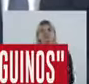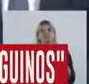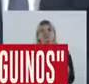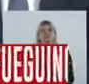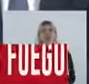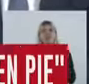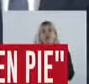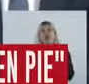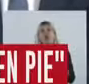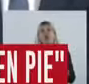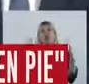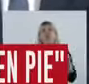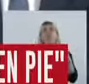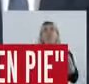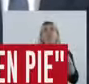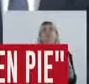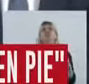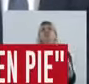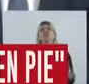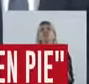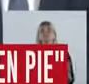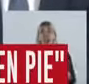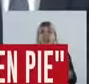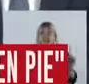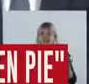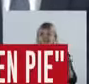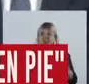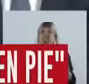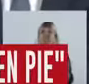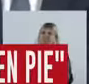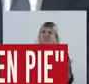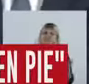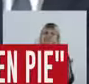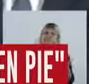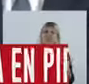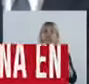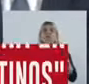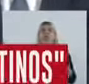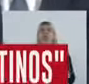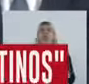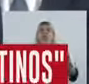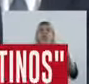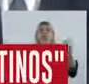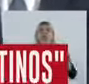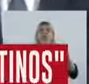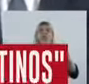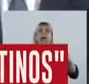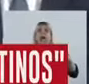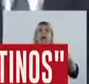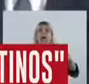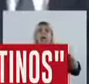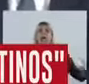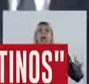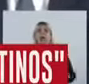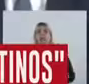social da la idea de una vivienda que construimos, que es una suerte de carpa de cemento. No, vamos a